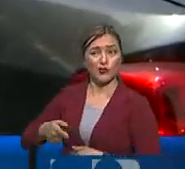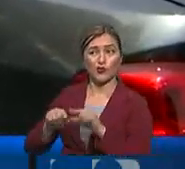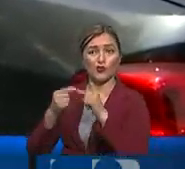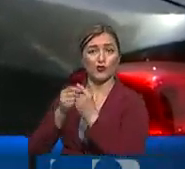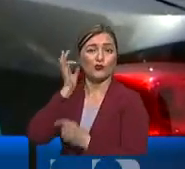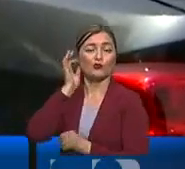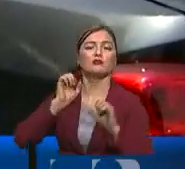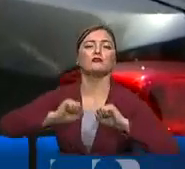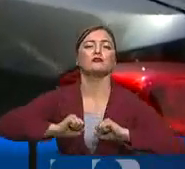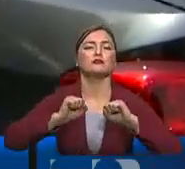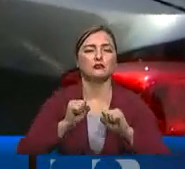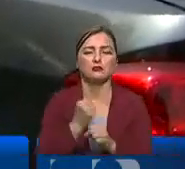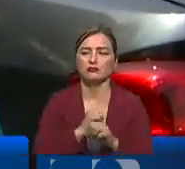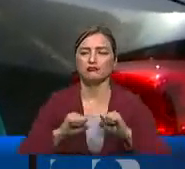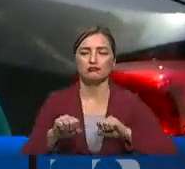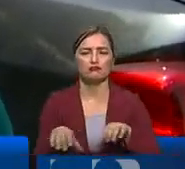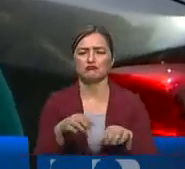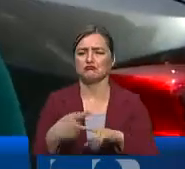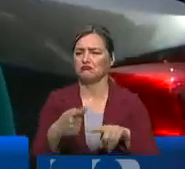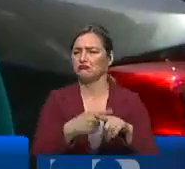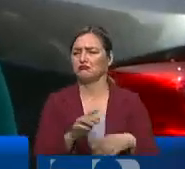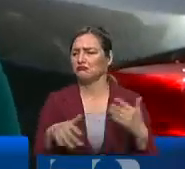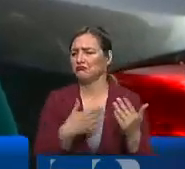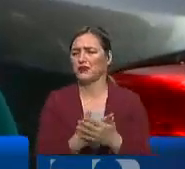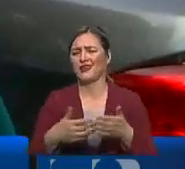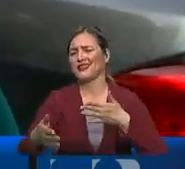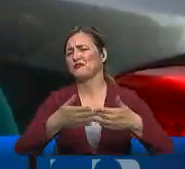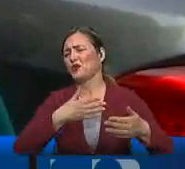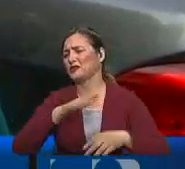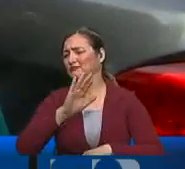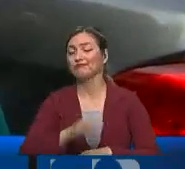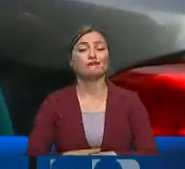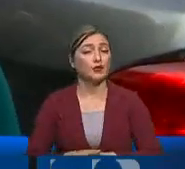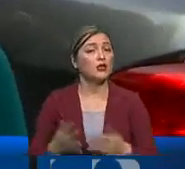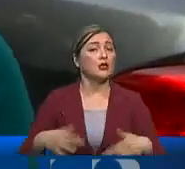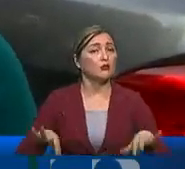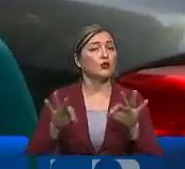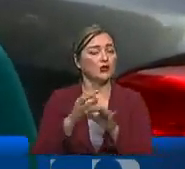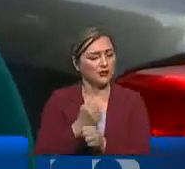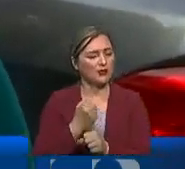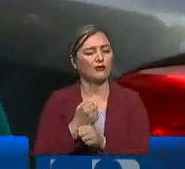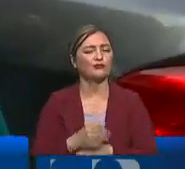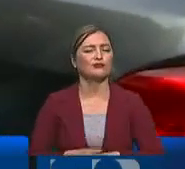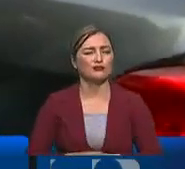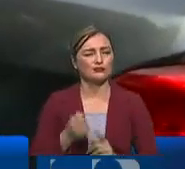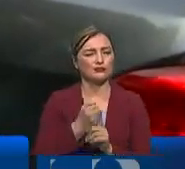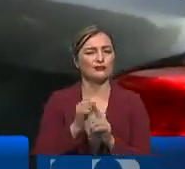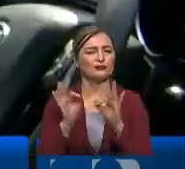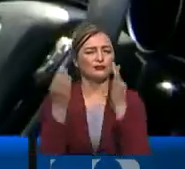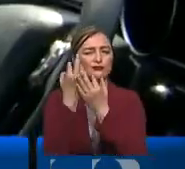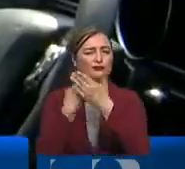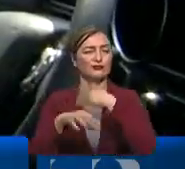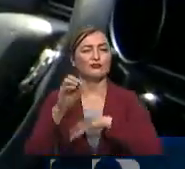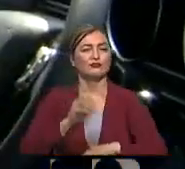mujeres, podemos hacer o desempeñar cualquier actividad, sin importar cuál sea. Lo importante aquí es trabajar y sacar adelante a nuestros